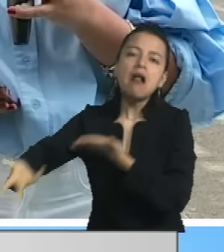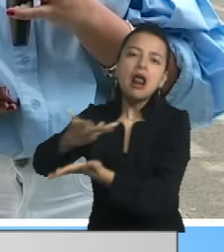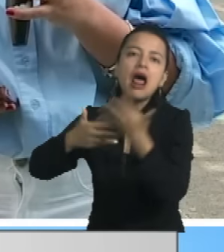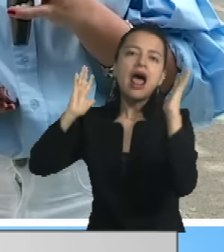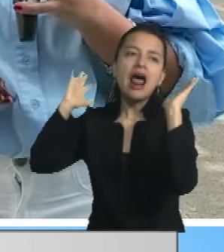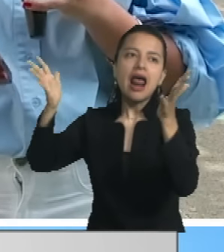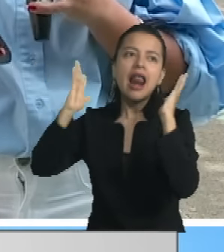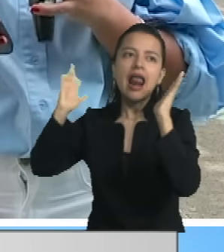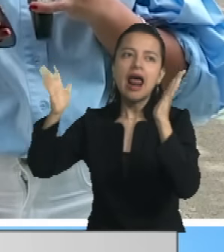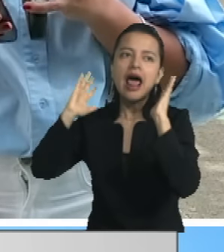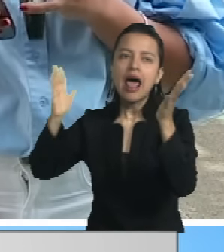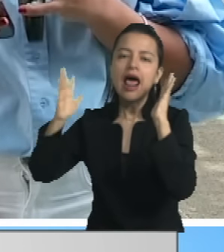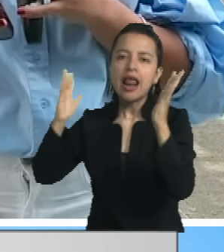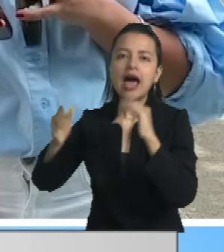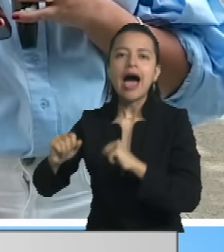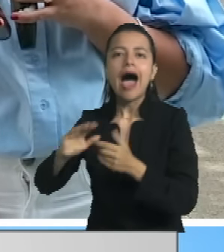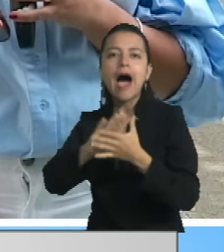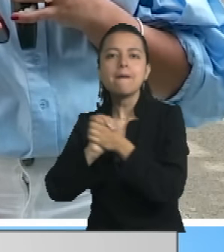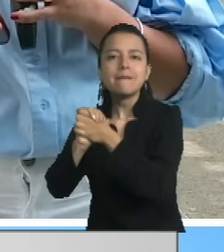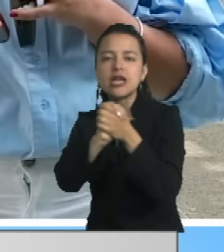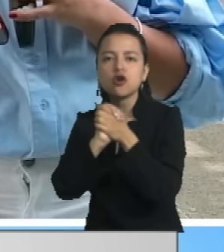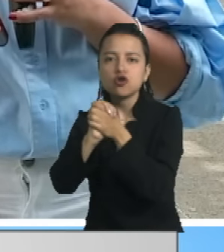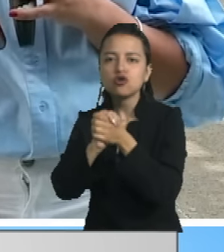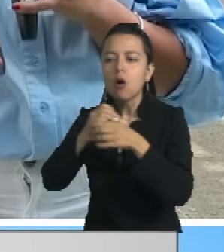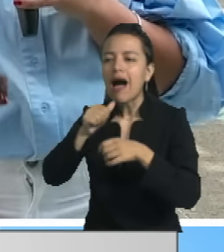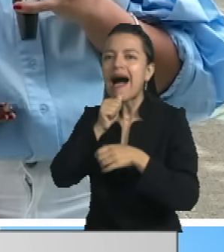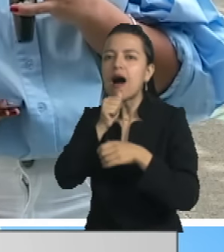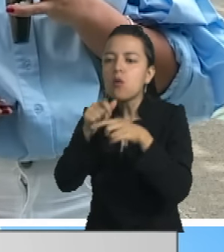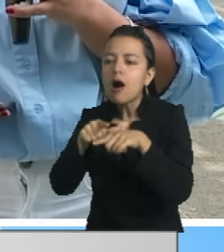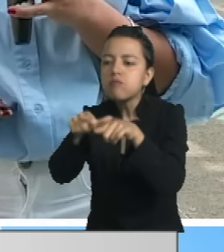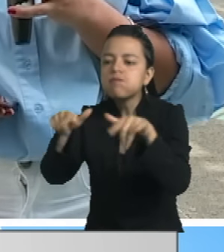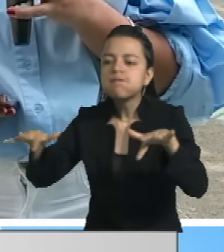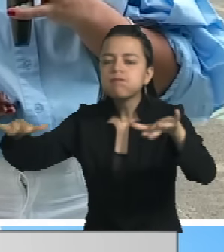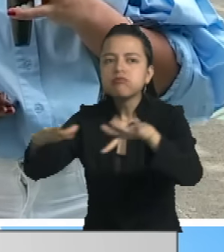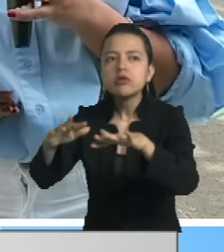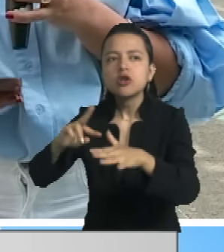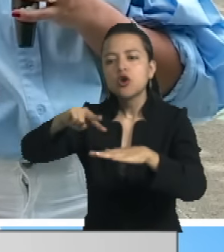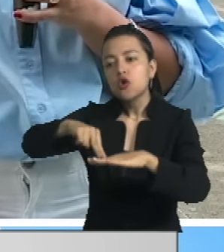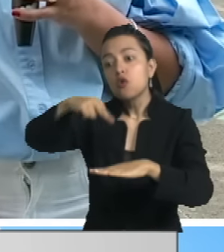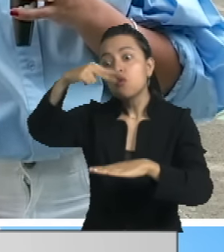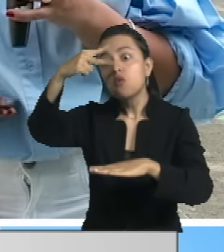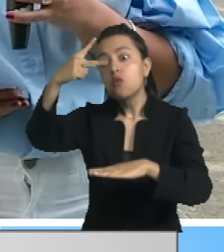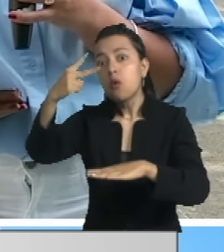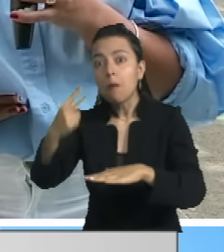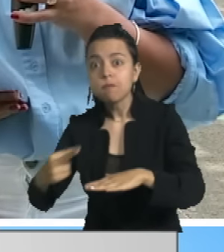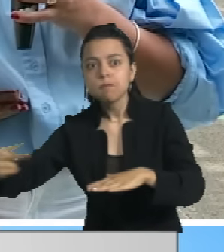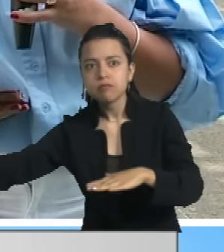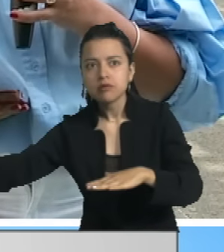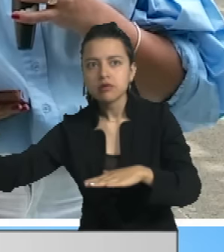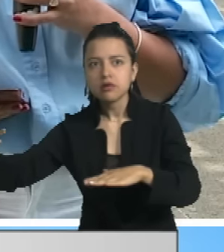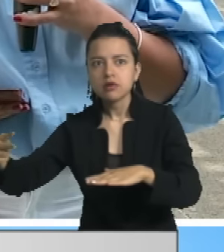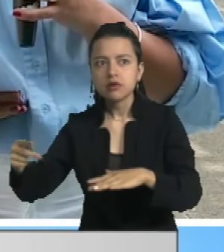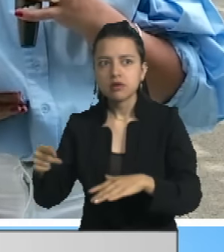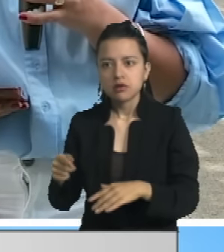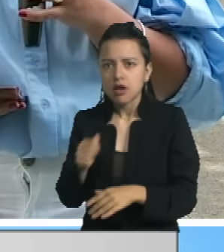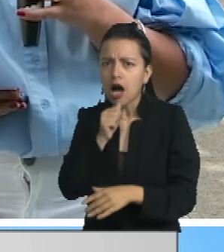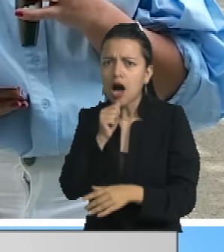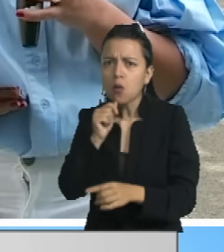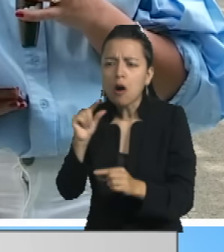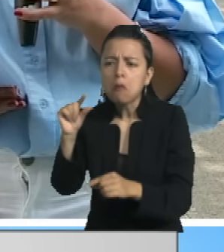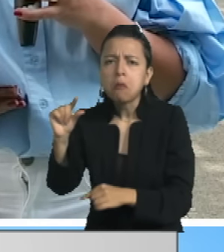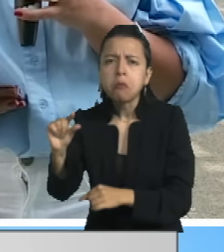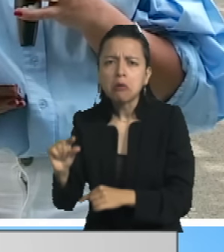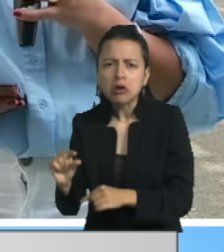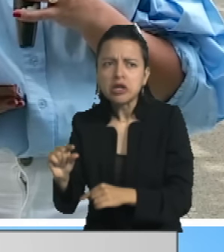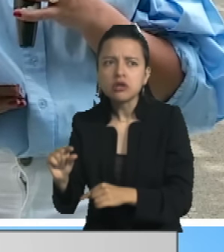en un lago de la ciudad de Charlotte El joven José Andrés tabares Vargas se lanzó a este lago sin tener conocimiento de que casi no tenía agua y